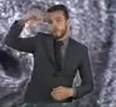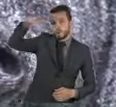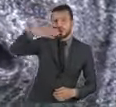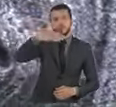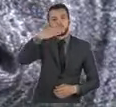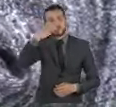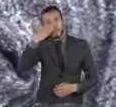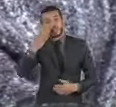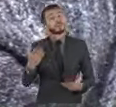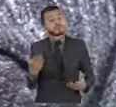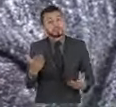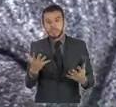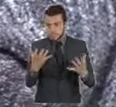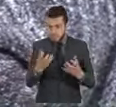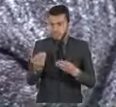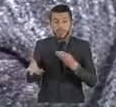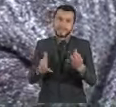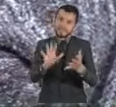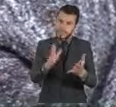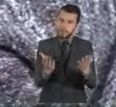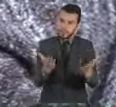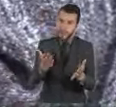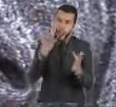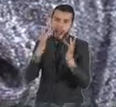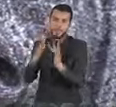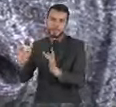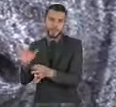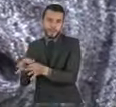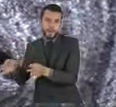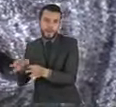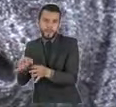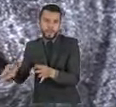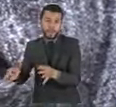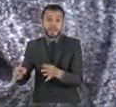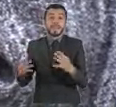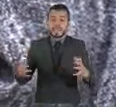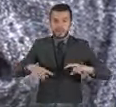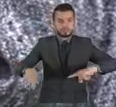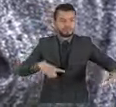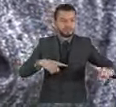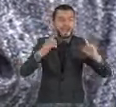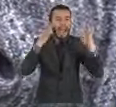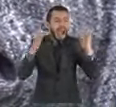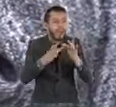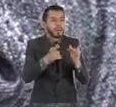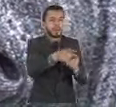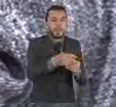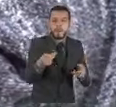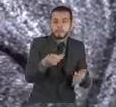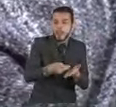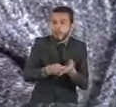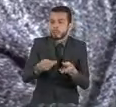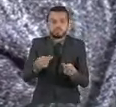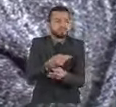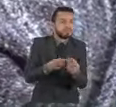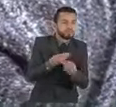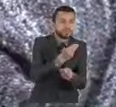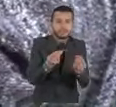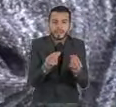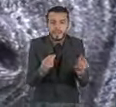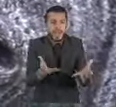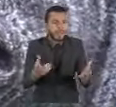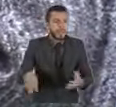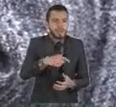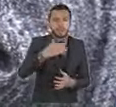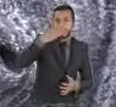respetando, por supuesto, las autonomías de cada municipio, concertando cuál es la mejor manera en que podemos consolidar a la región